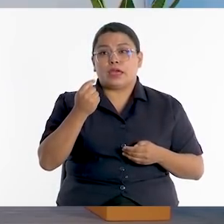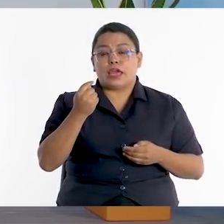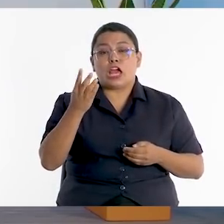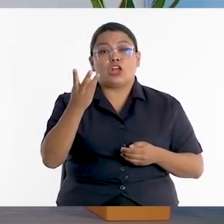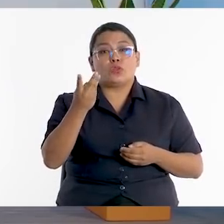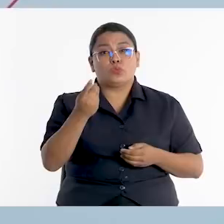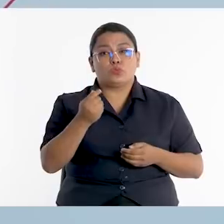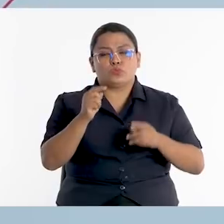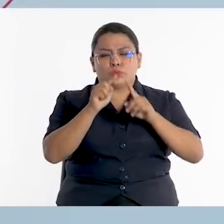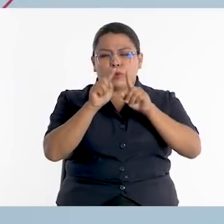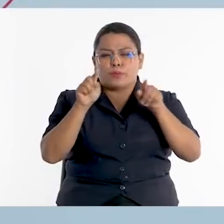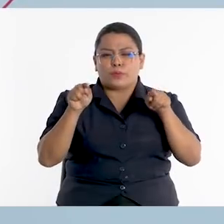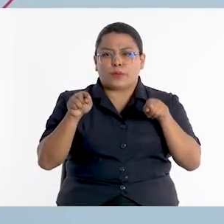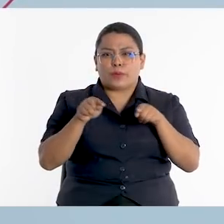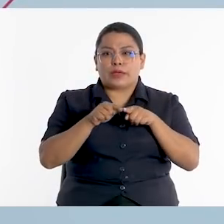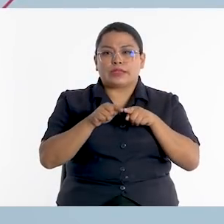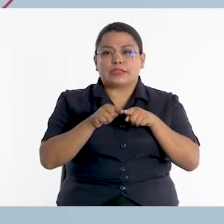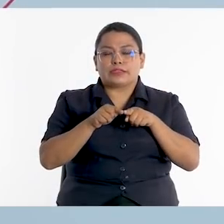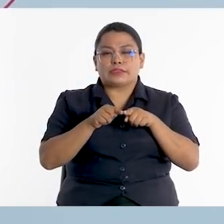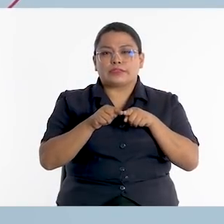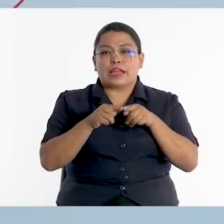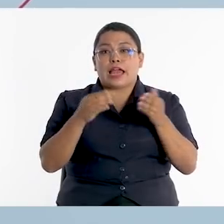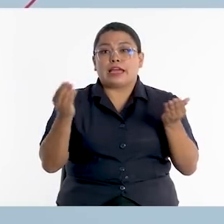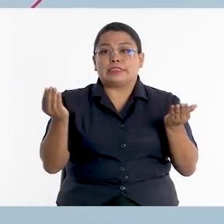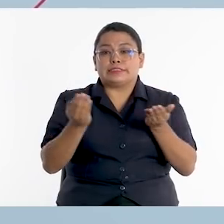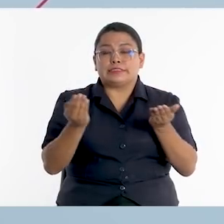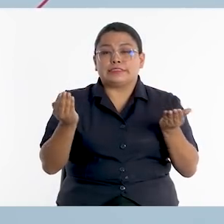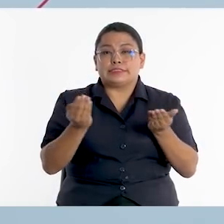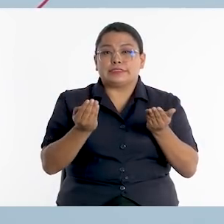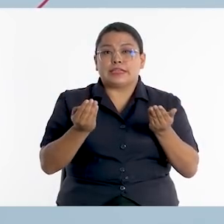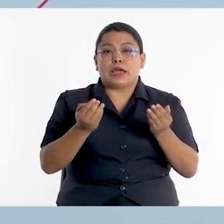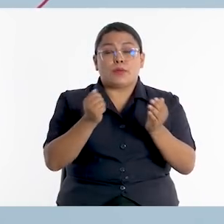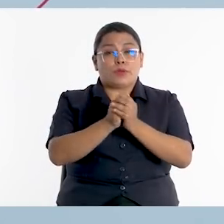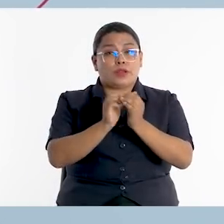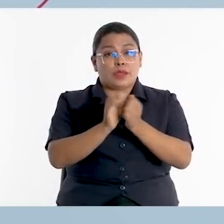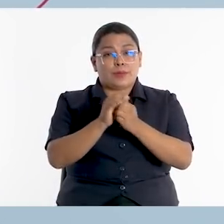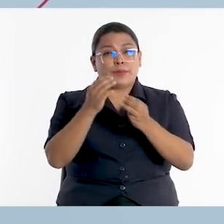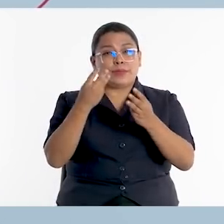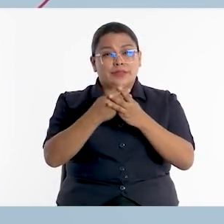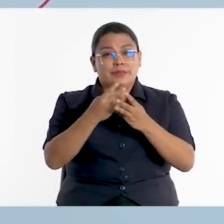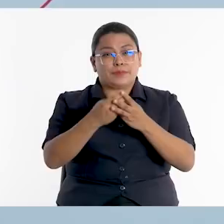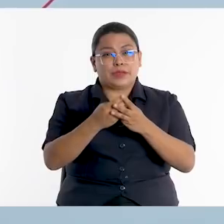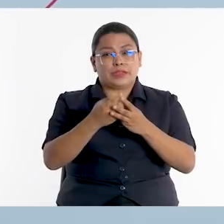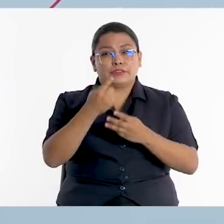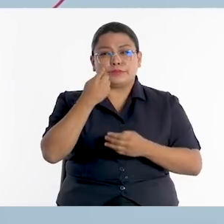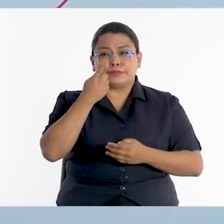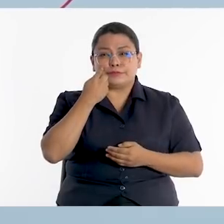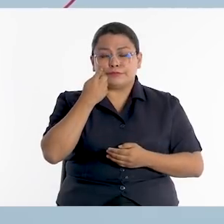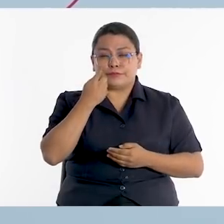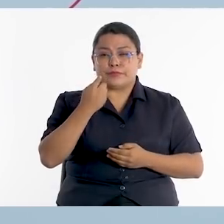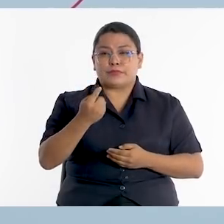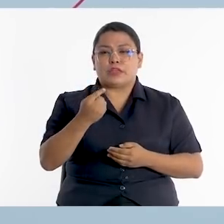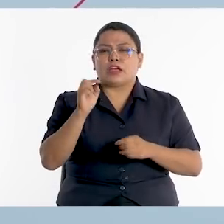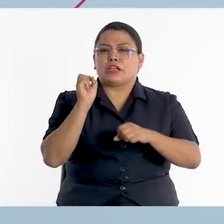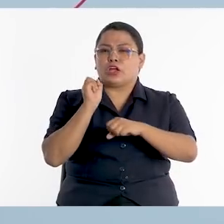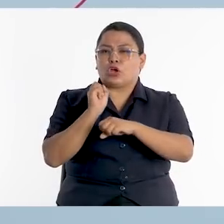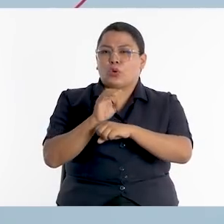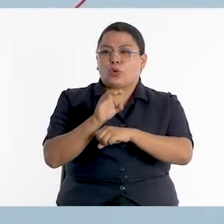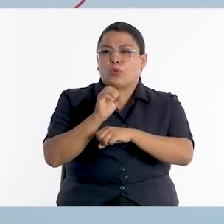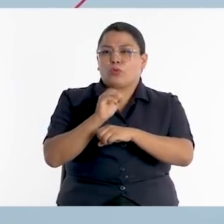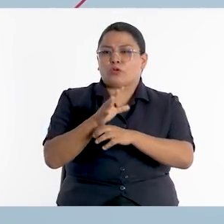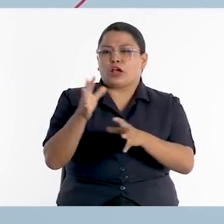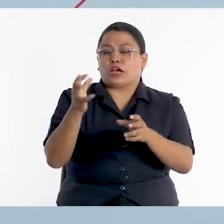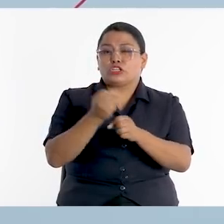el valor del cuadrito, tenemos que realizar esta operación. En este tipo de casos se recomienda hacer